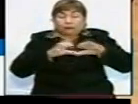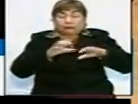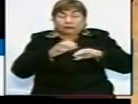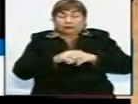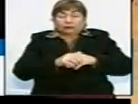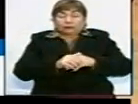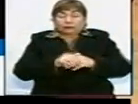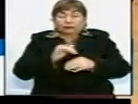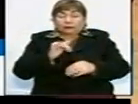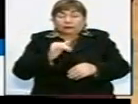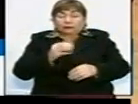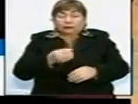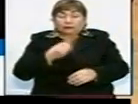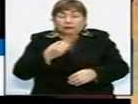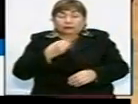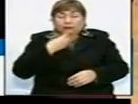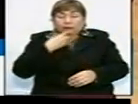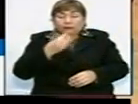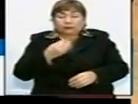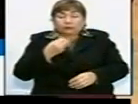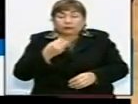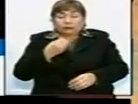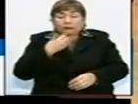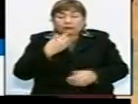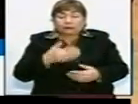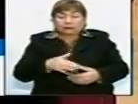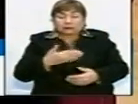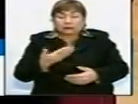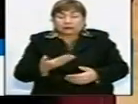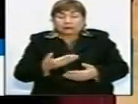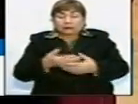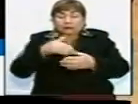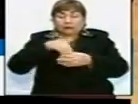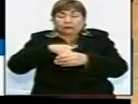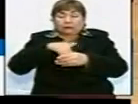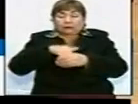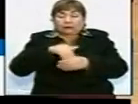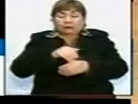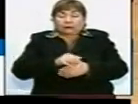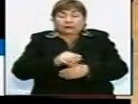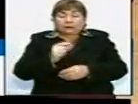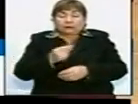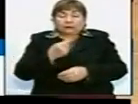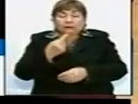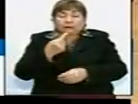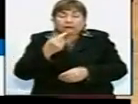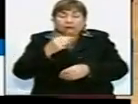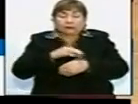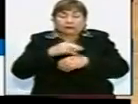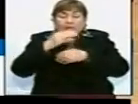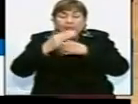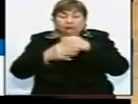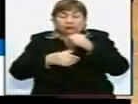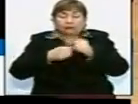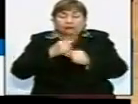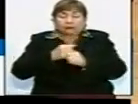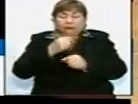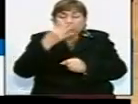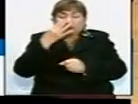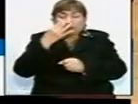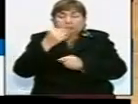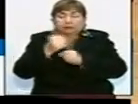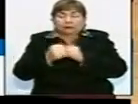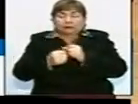y por qué porque ahora como hay elecciones digamos solamente periódicas cada cada cuatro años